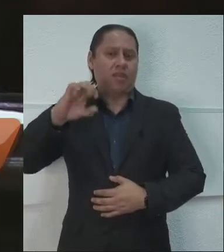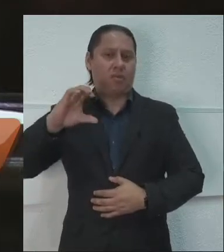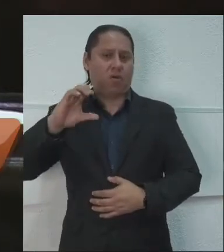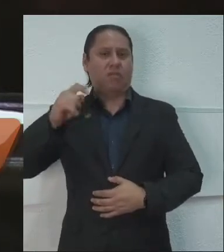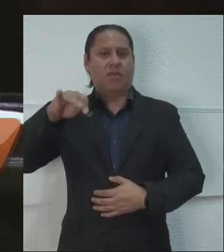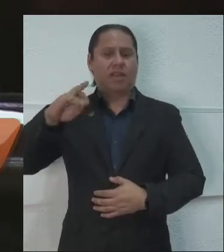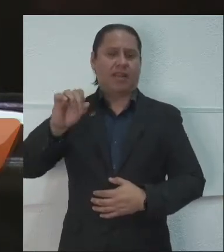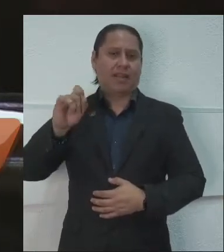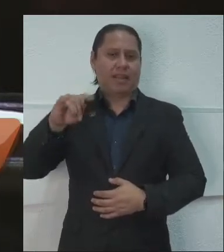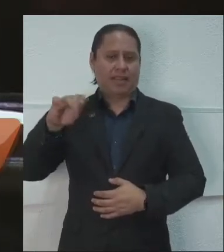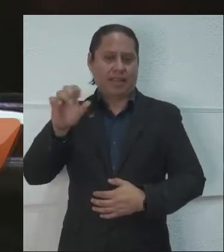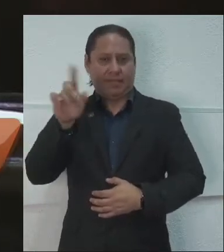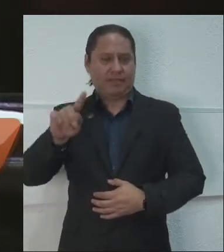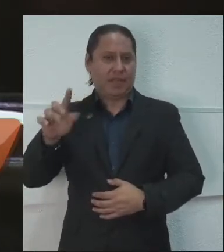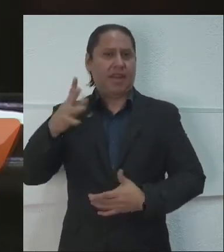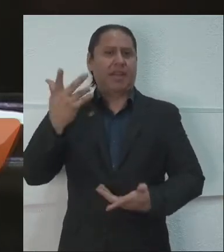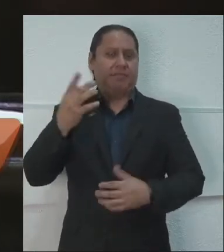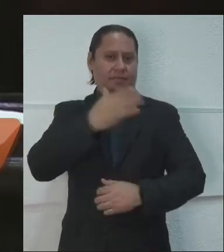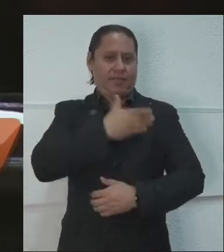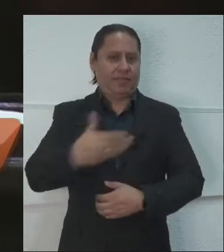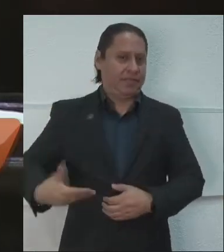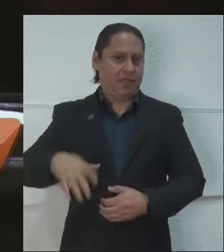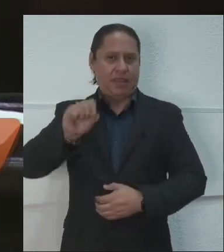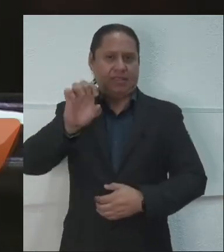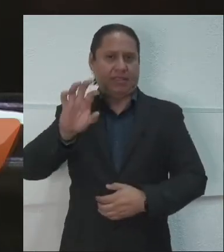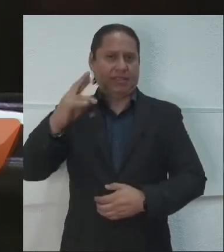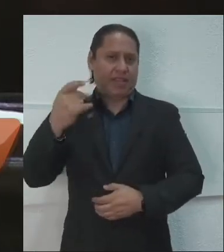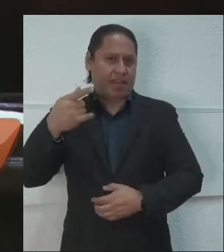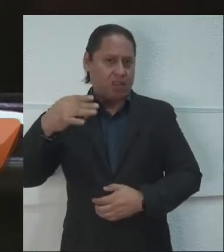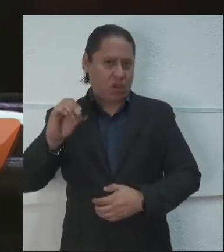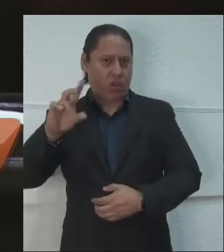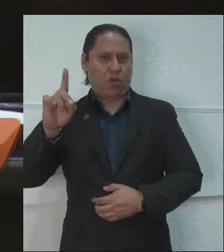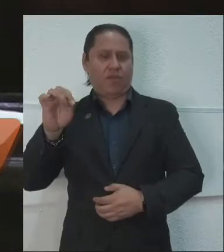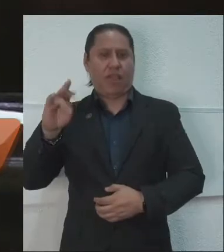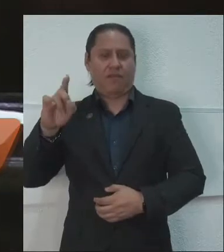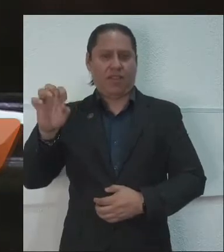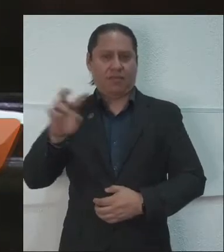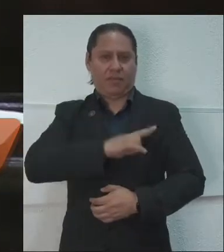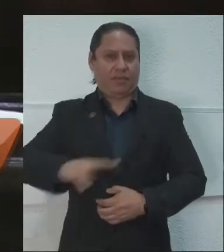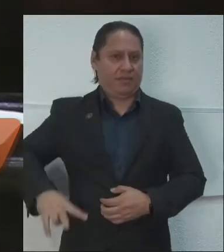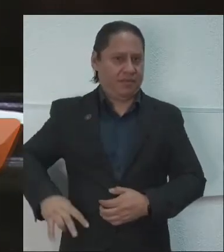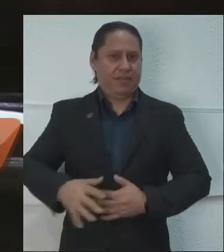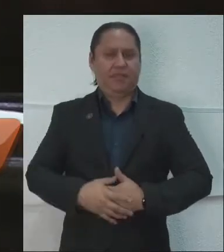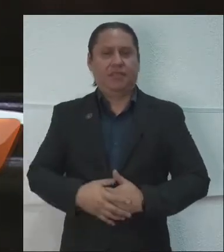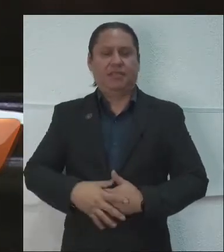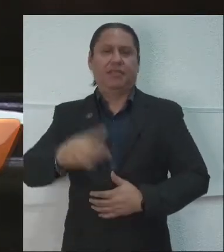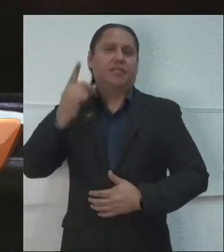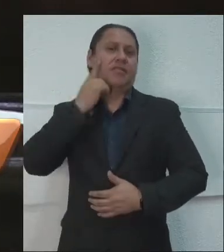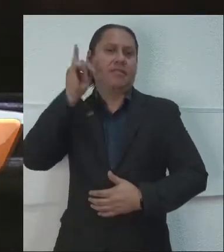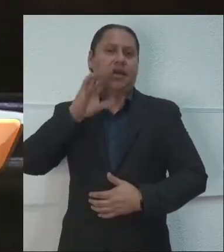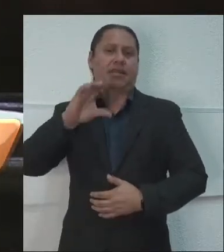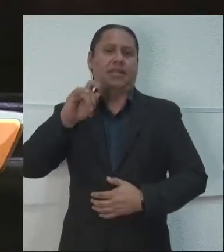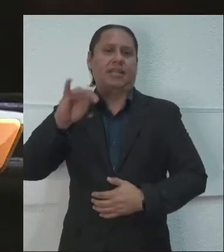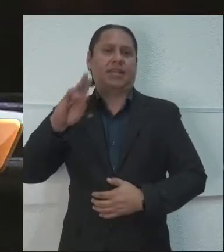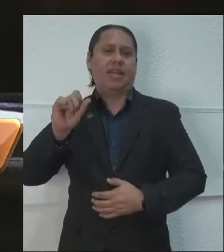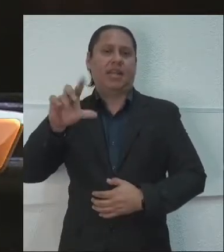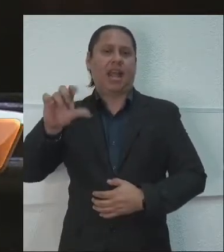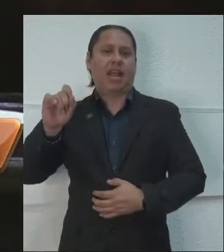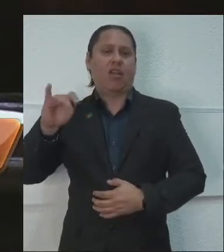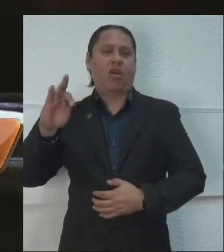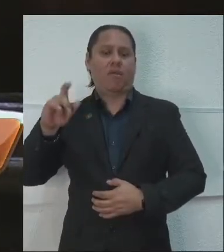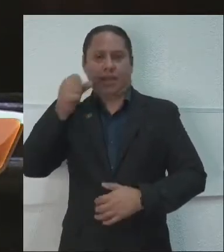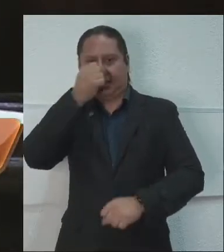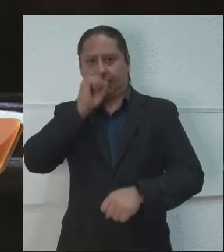Hernández Gómez, presidente, diputado Sergio David Molina Gómez, vicepresidente, diputada Cecilia López